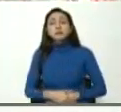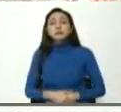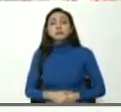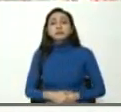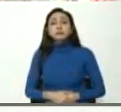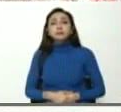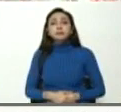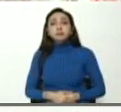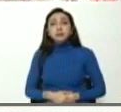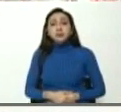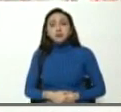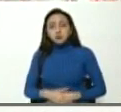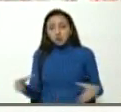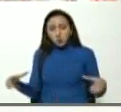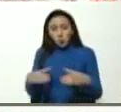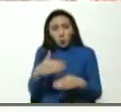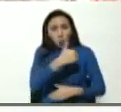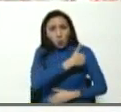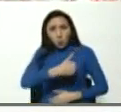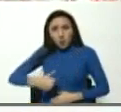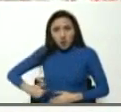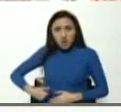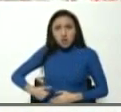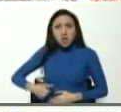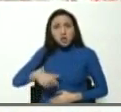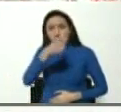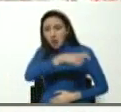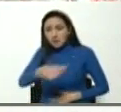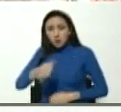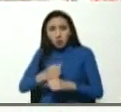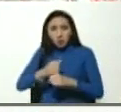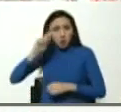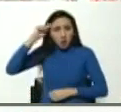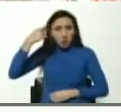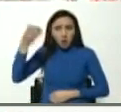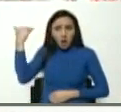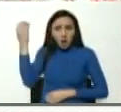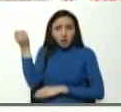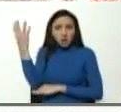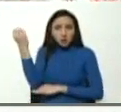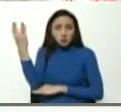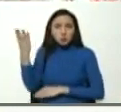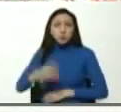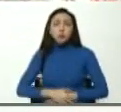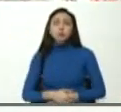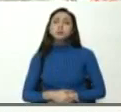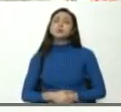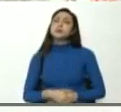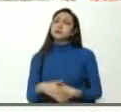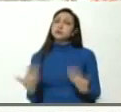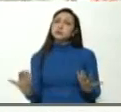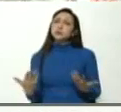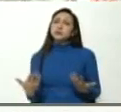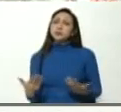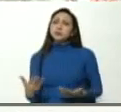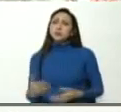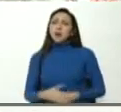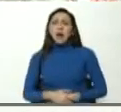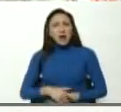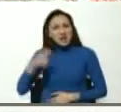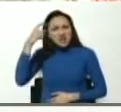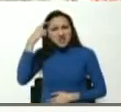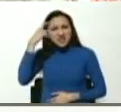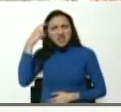del consejo presidencial del gobierno de la clase obrera y tenía bastantes días